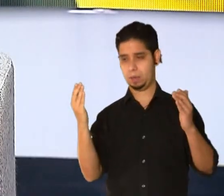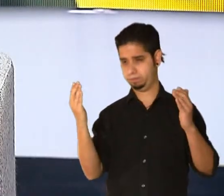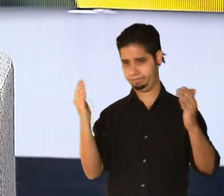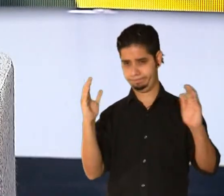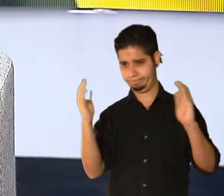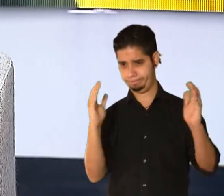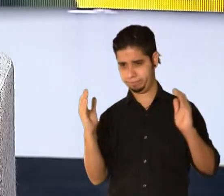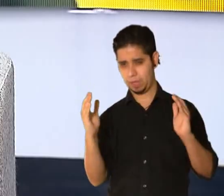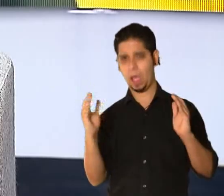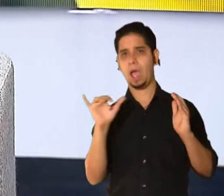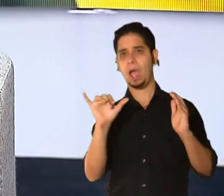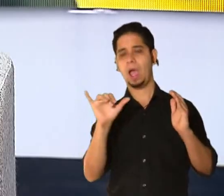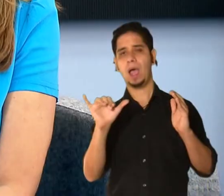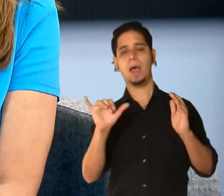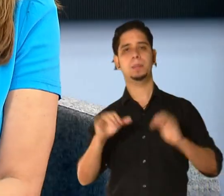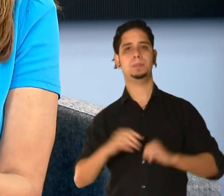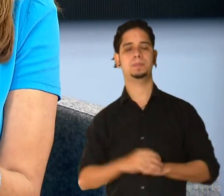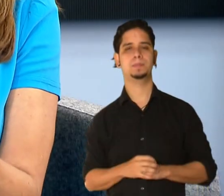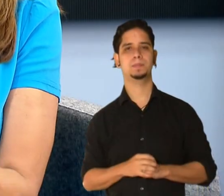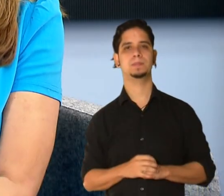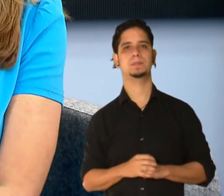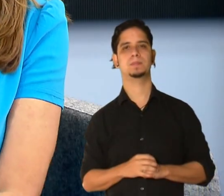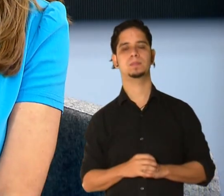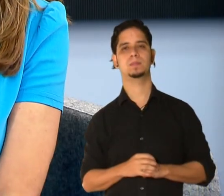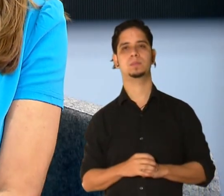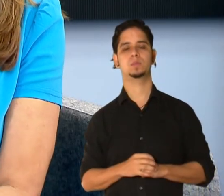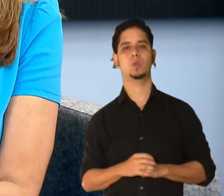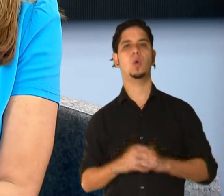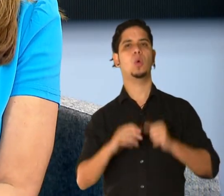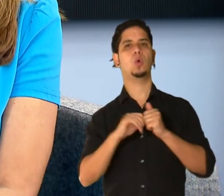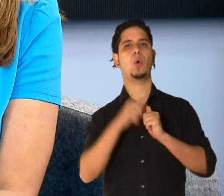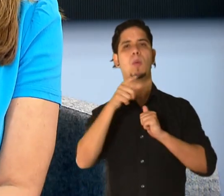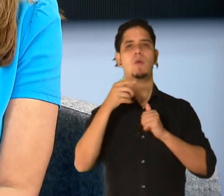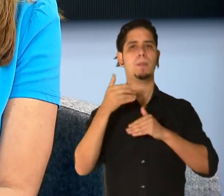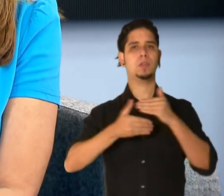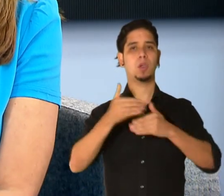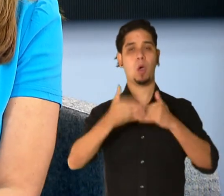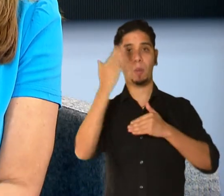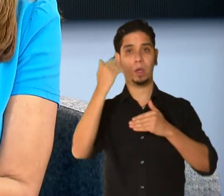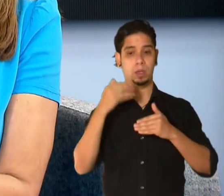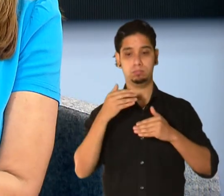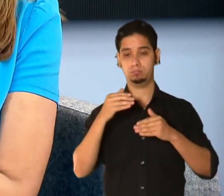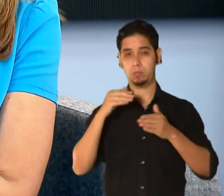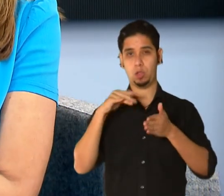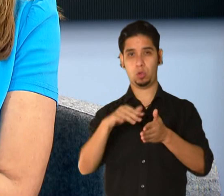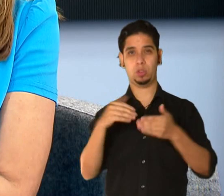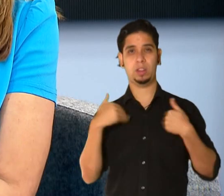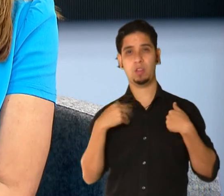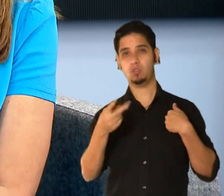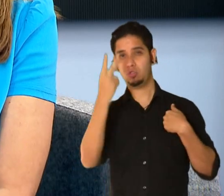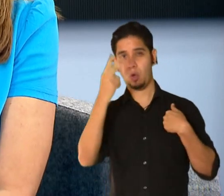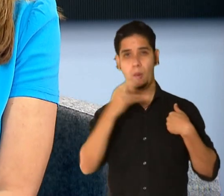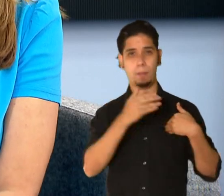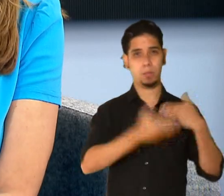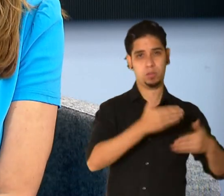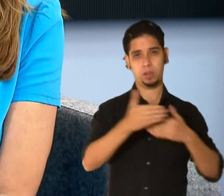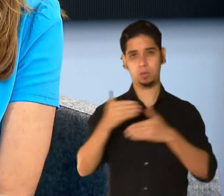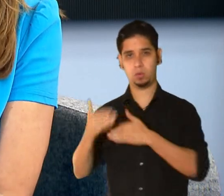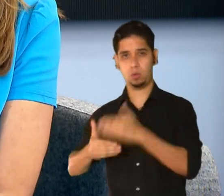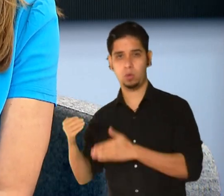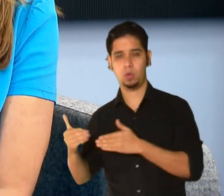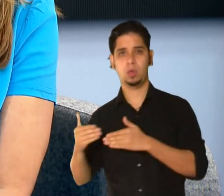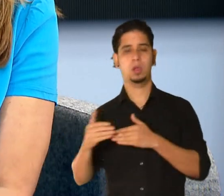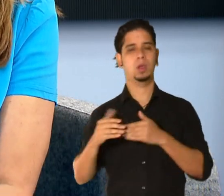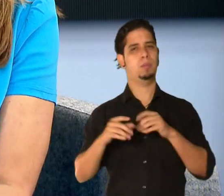compatibles. Son compatibles. Sí. Pues vamos a hablar de cómo lo realizaron, porque el estudio tiene 2 etapas, vamos a hablar de la segunda más adelante, pero ¿cómo lo